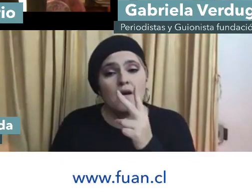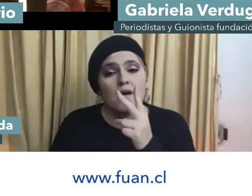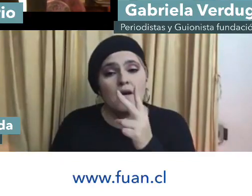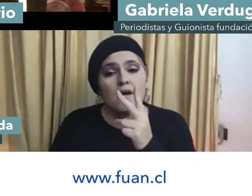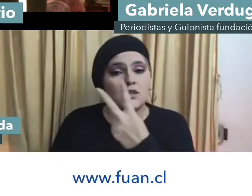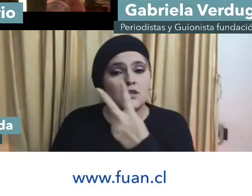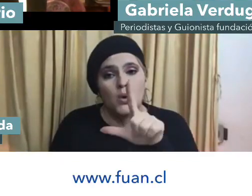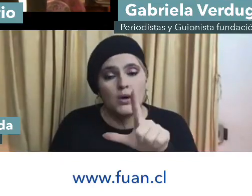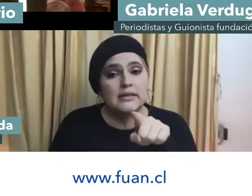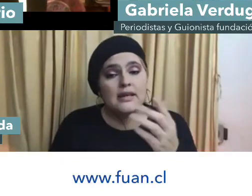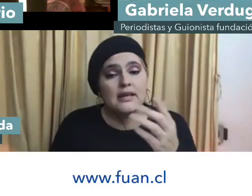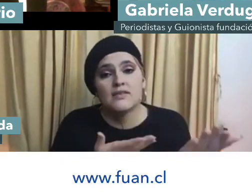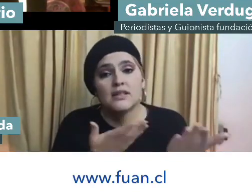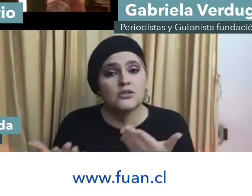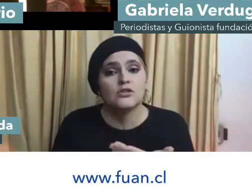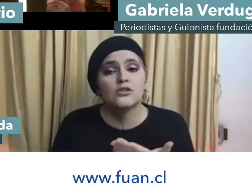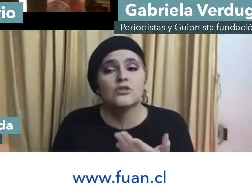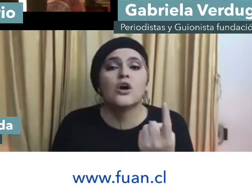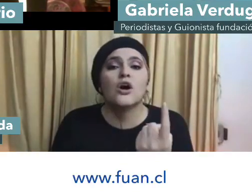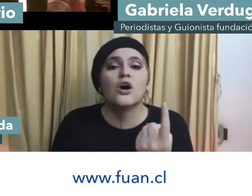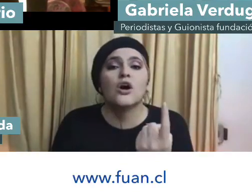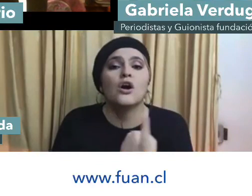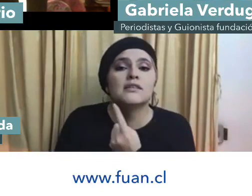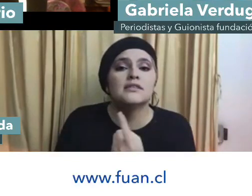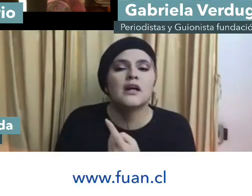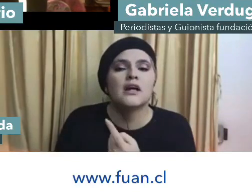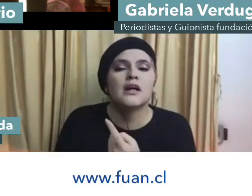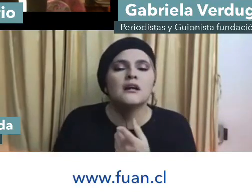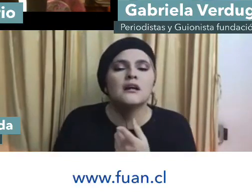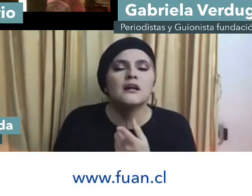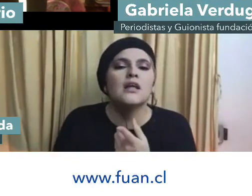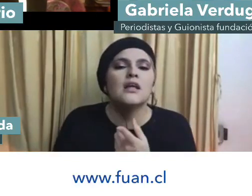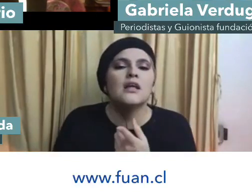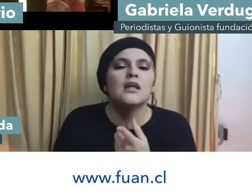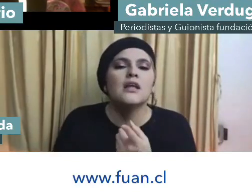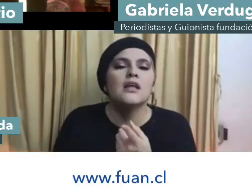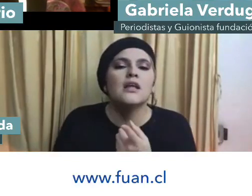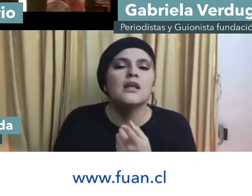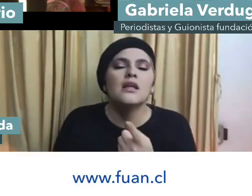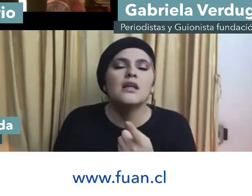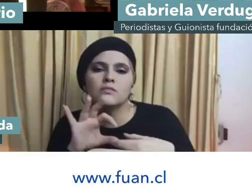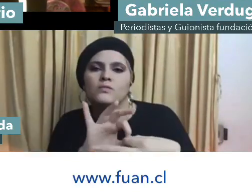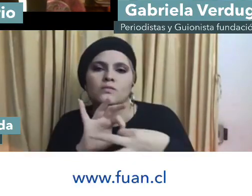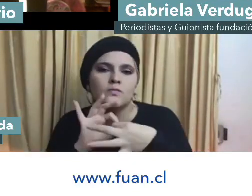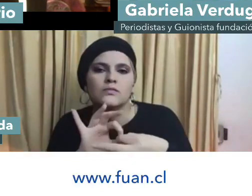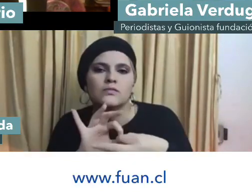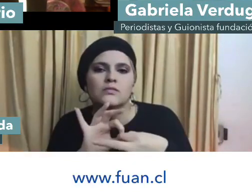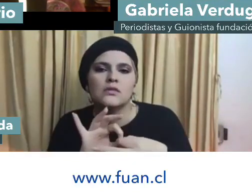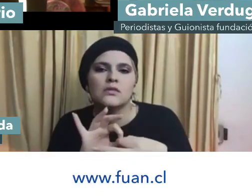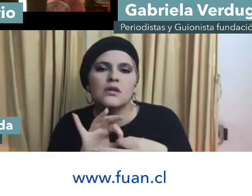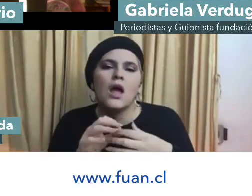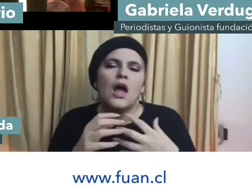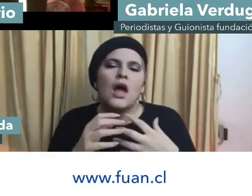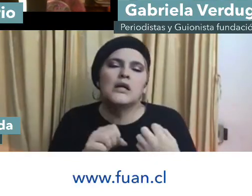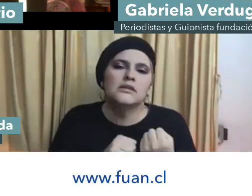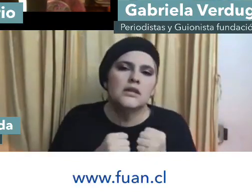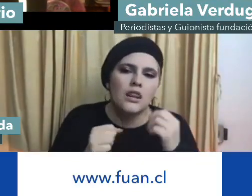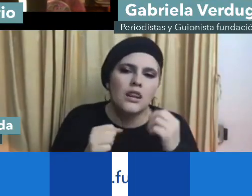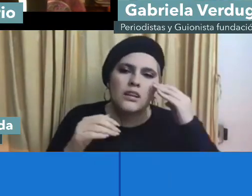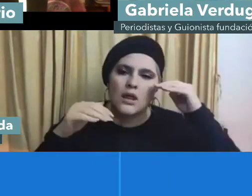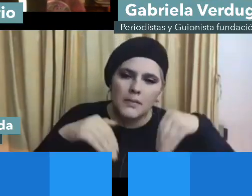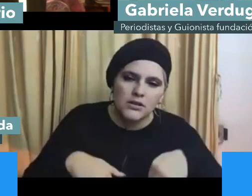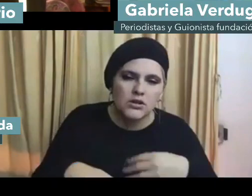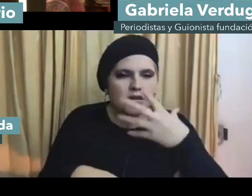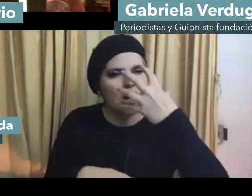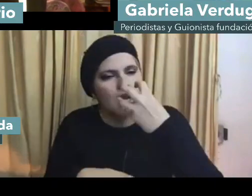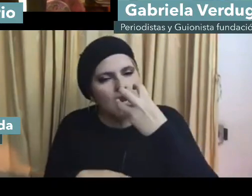conversar sobre comorbilidades en autismo, ansiedad, depresión, TDAH, DI, epilepsia, alergias, constipación, trastornos de sueño. Todo esto